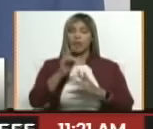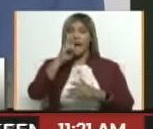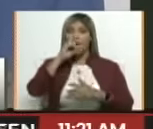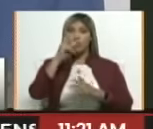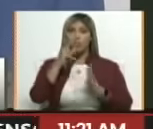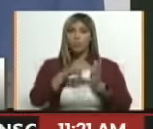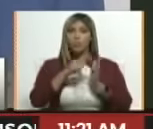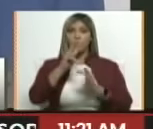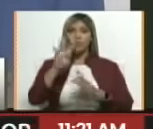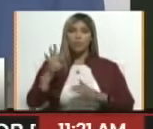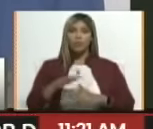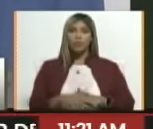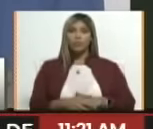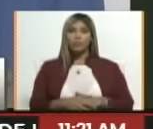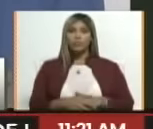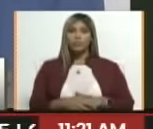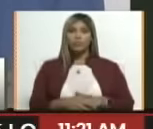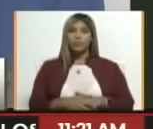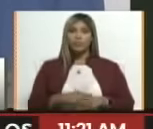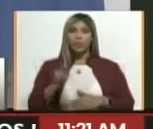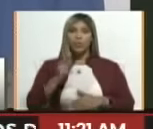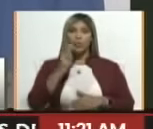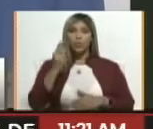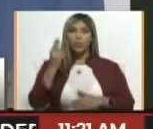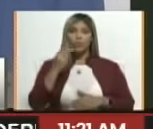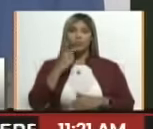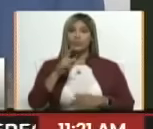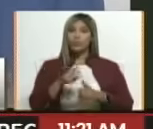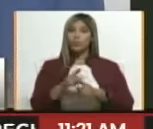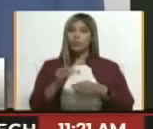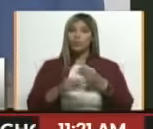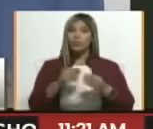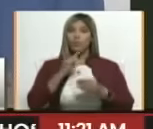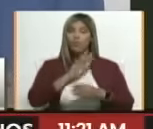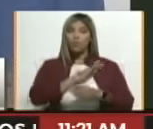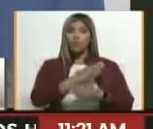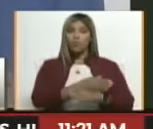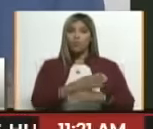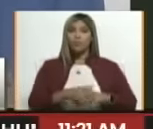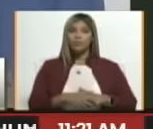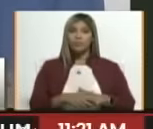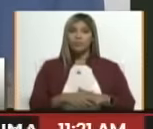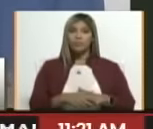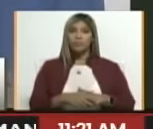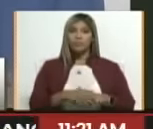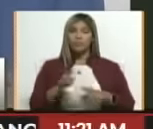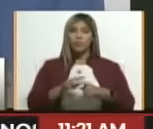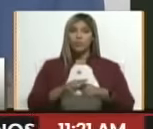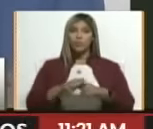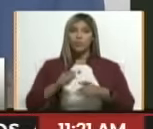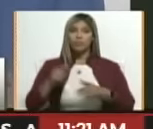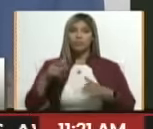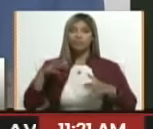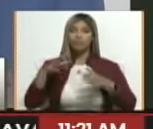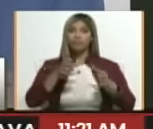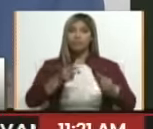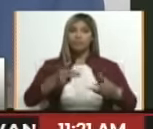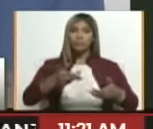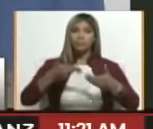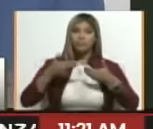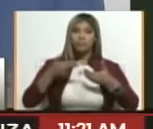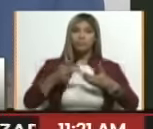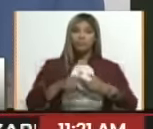del 2024, y el uso desmedido de la fuerza, secuestrar el